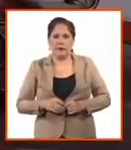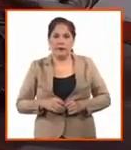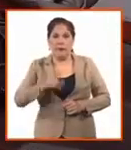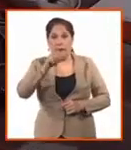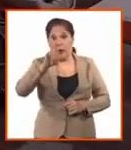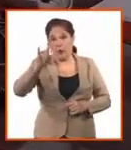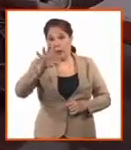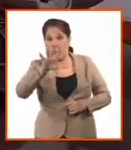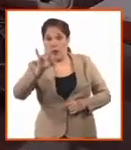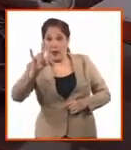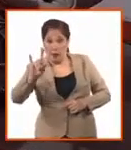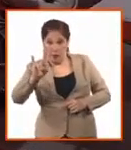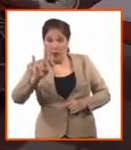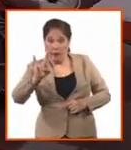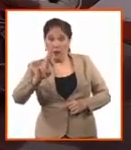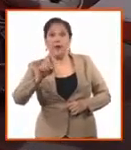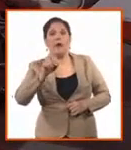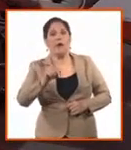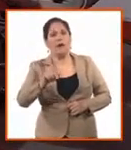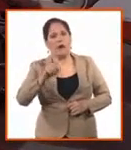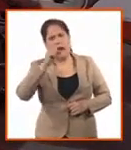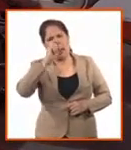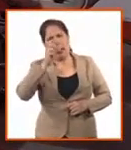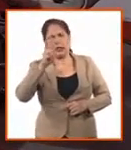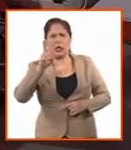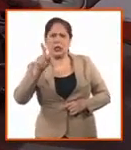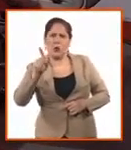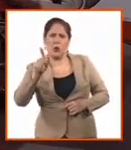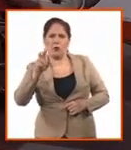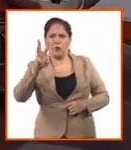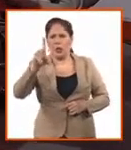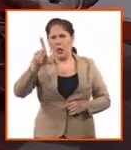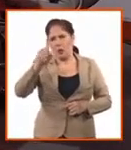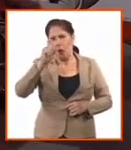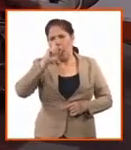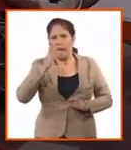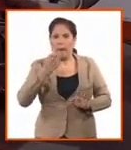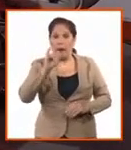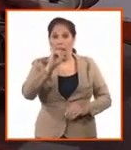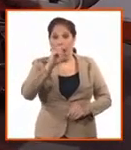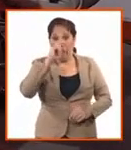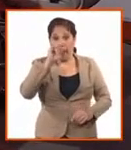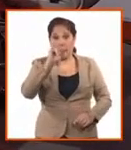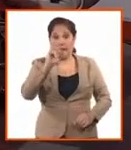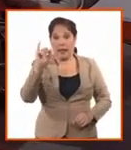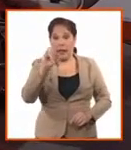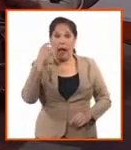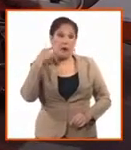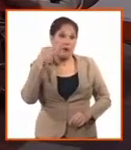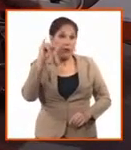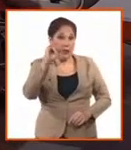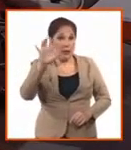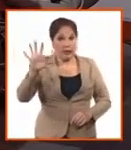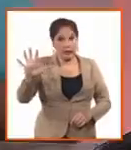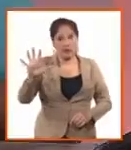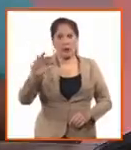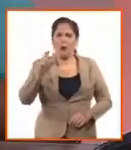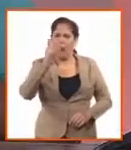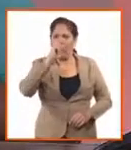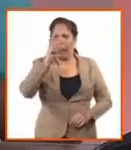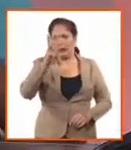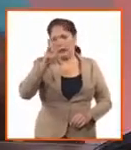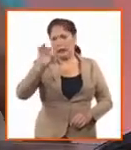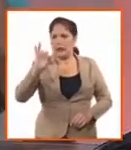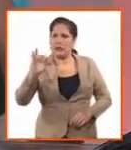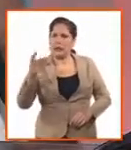59 estaba en sus 31, o sea, y en el 65 estaba en sus 37. Por lo